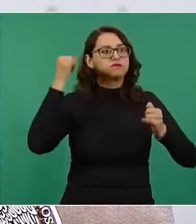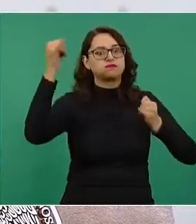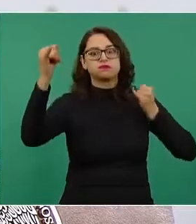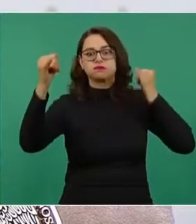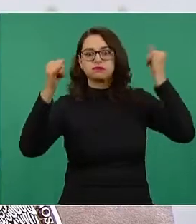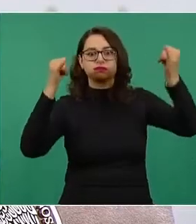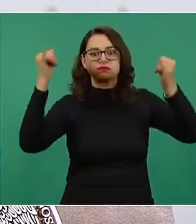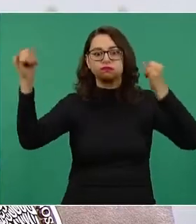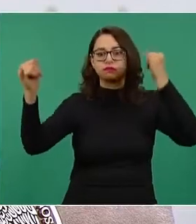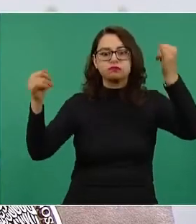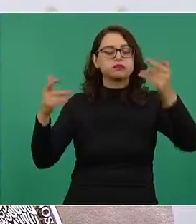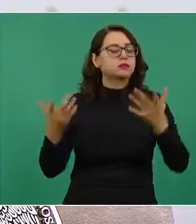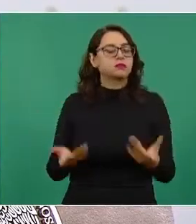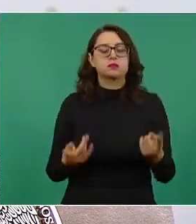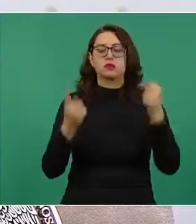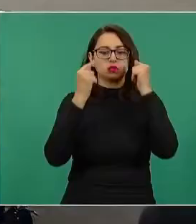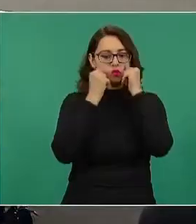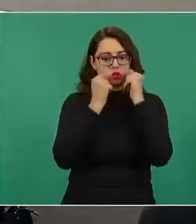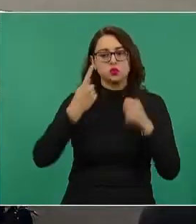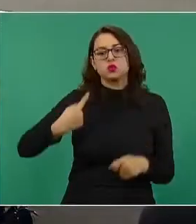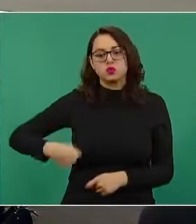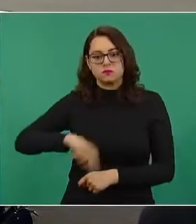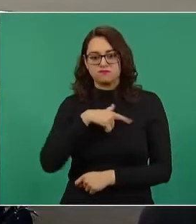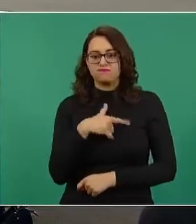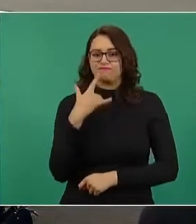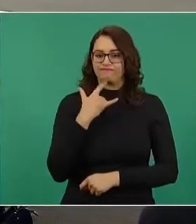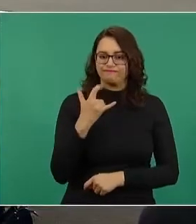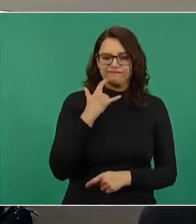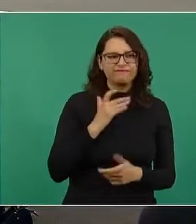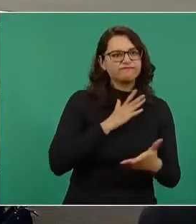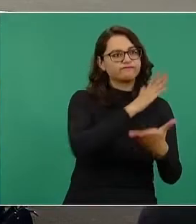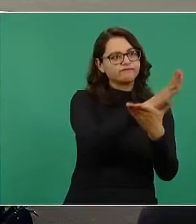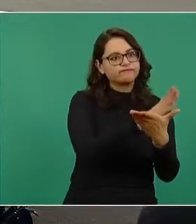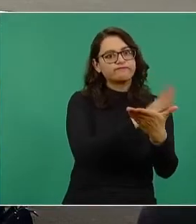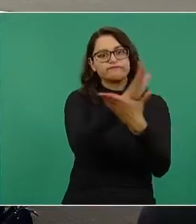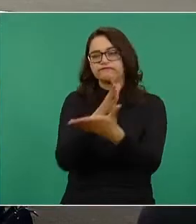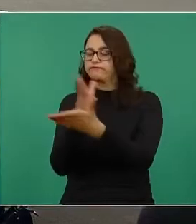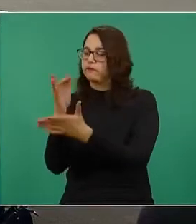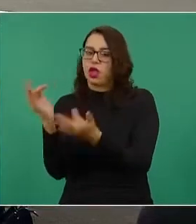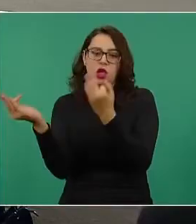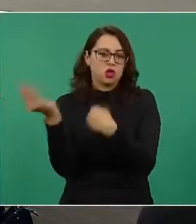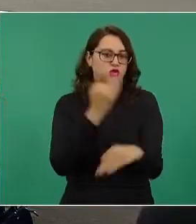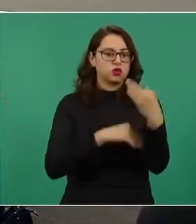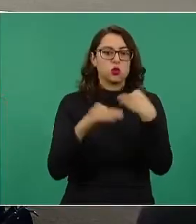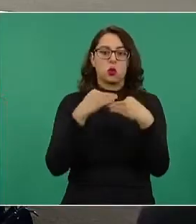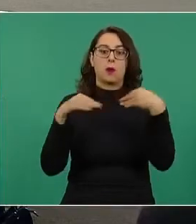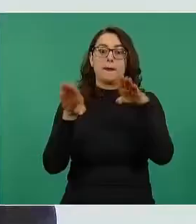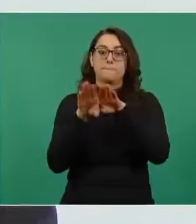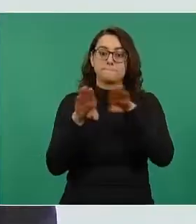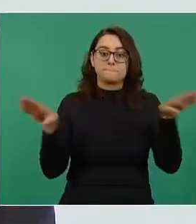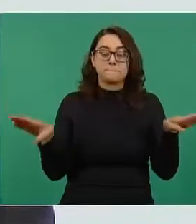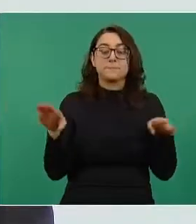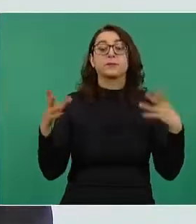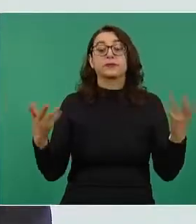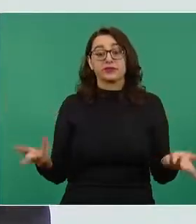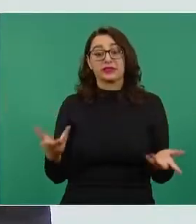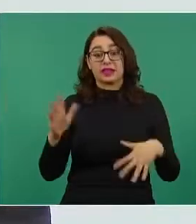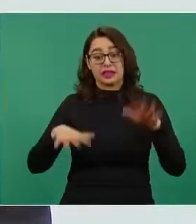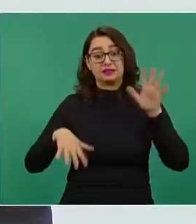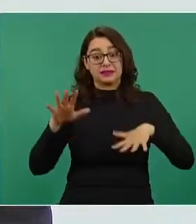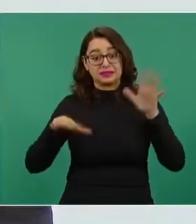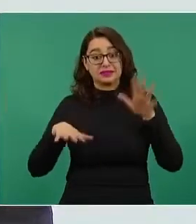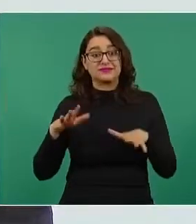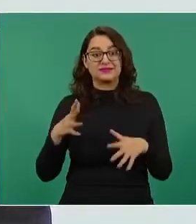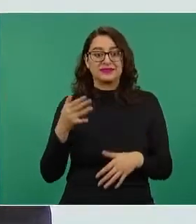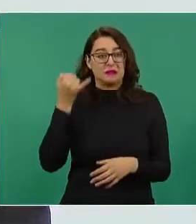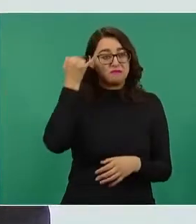el compromiso ha sido desde el inicio no dejar a nadie atrás, a nadie a un lado, y las poblaciones dispersas es muy complejo llegar